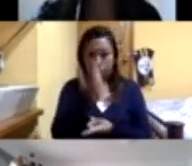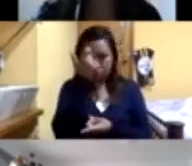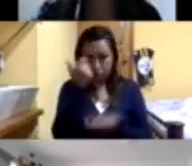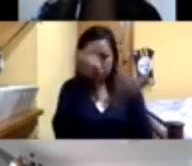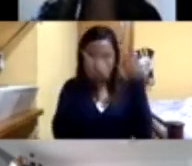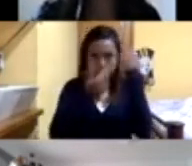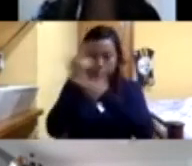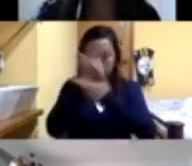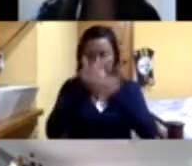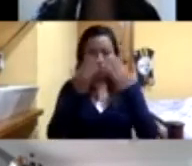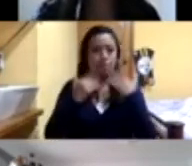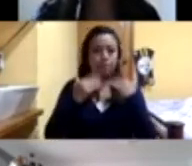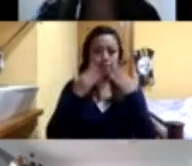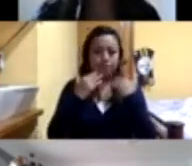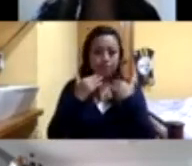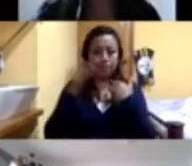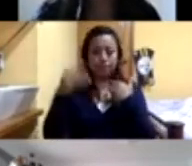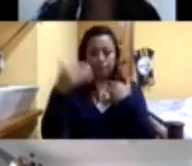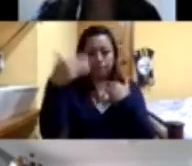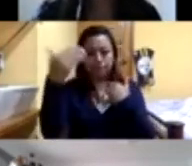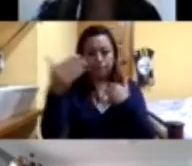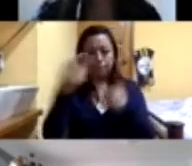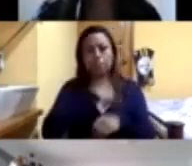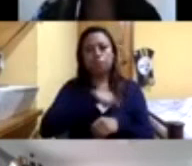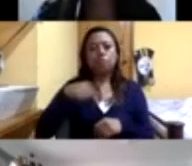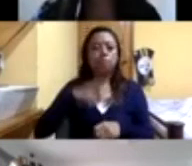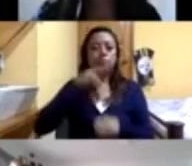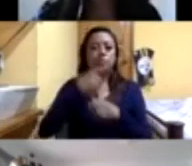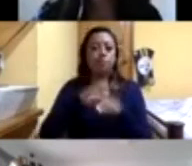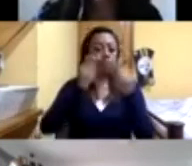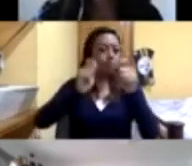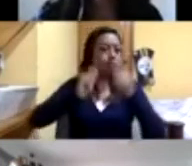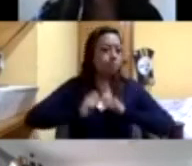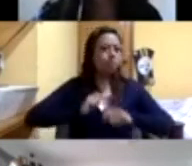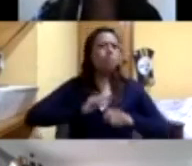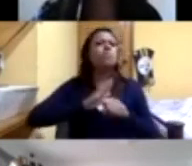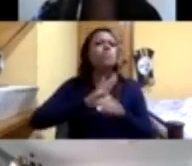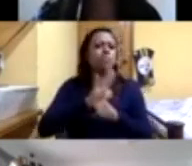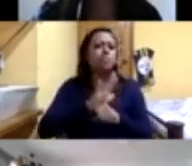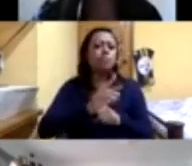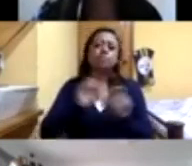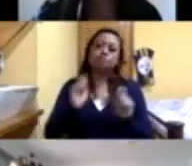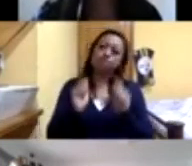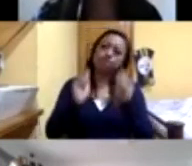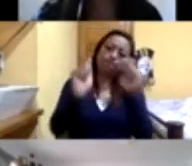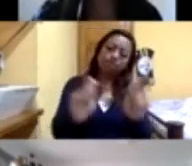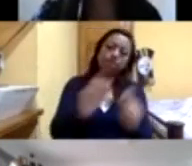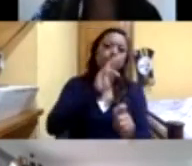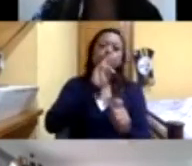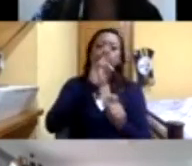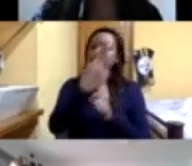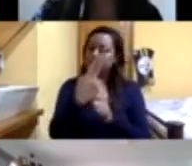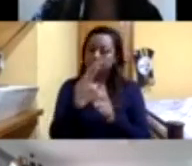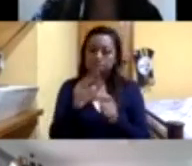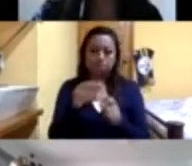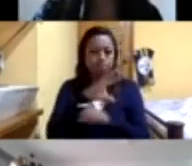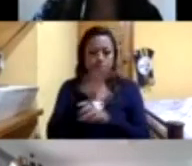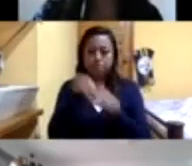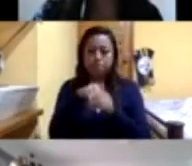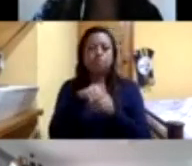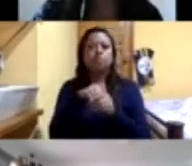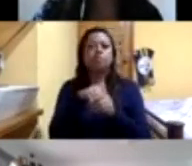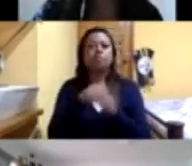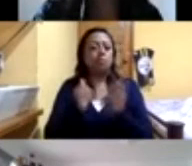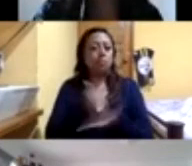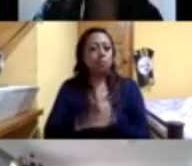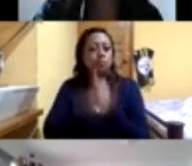embargo, ahorita la consigna que tenemos nosotros es entregar respuestas complementarias, es ayudar al particular